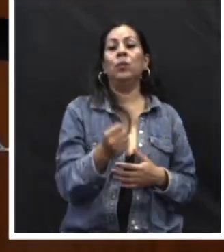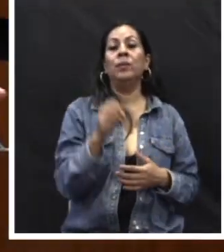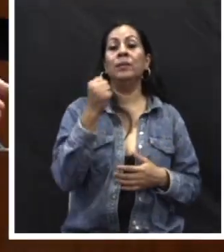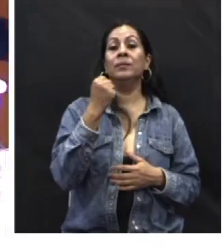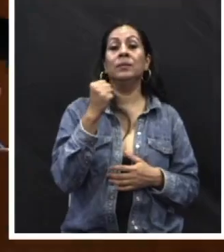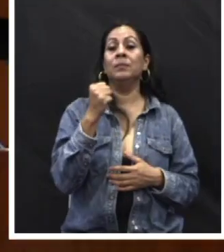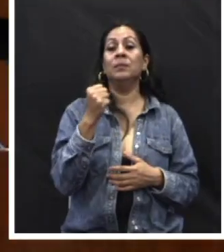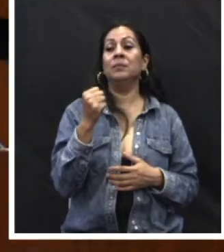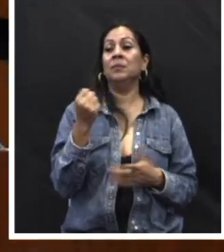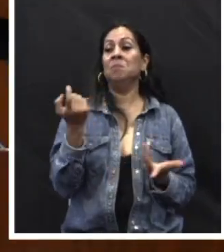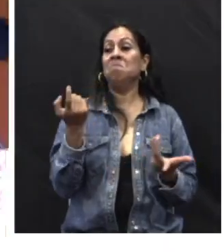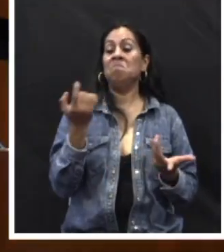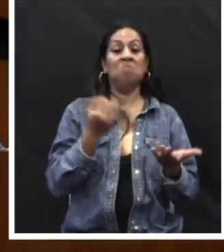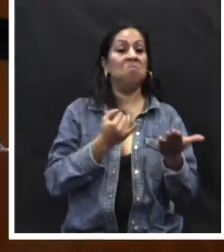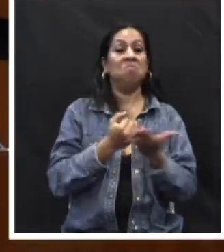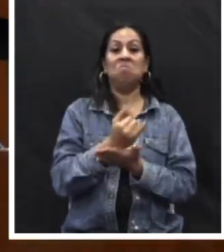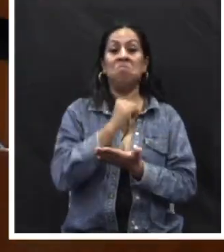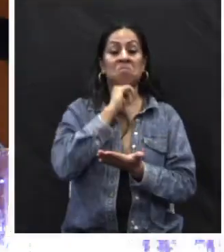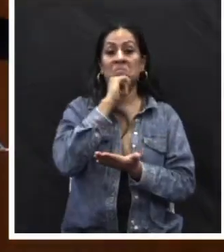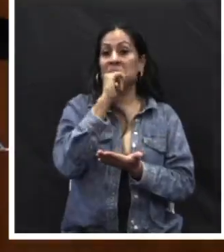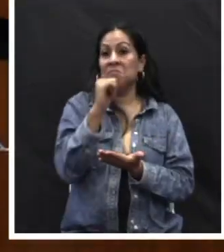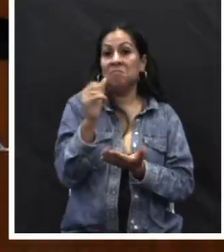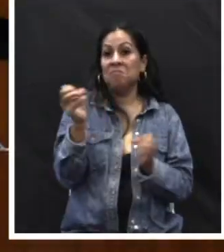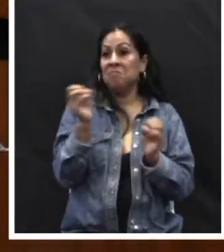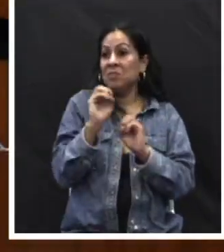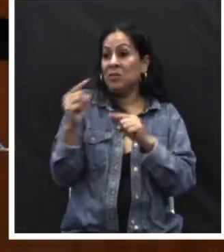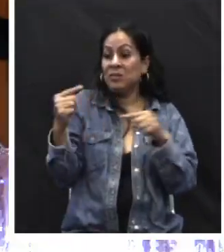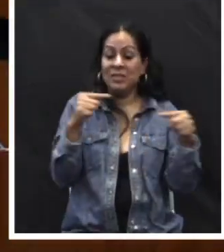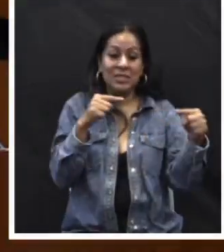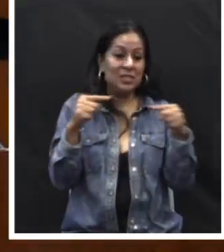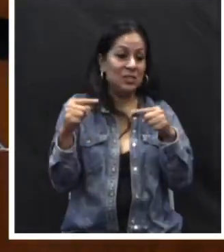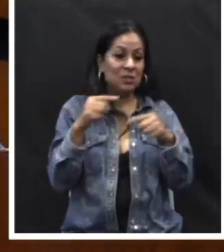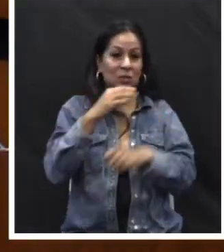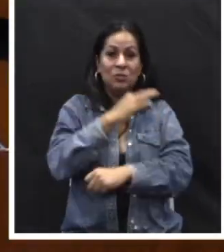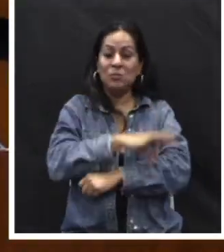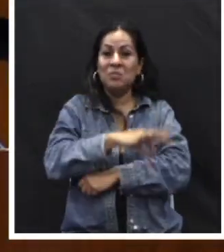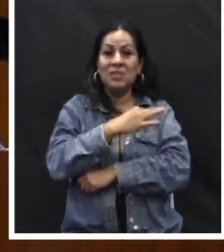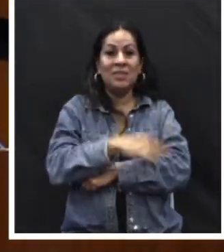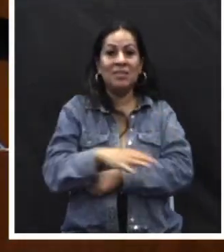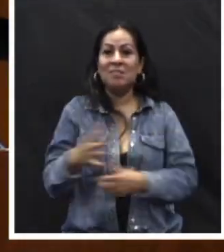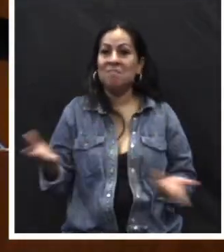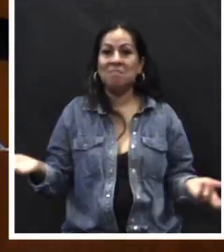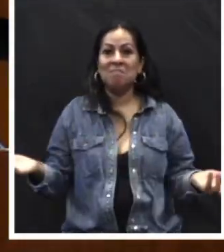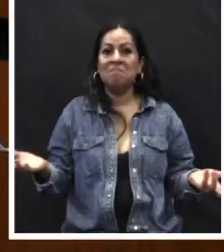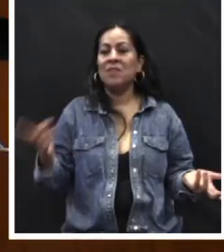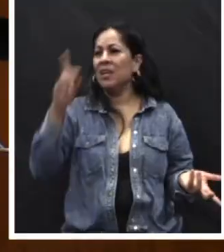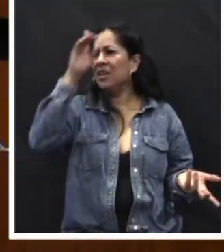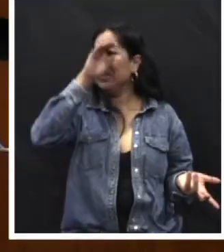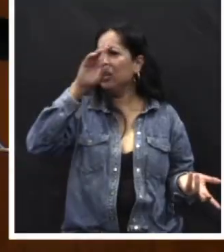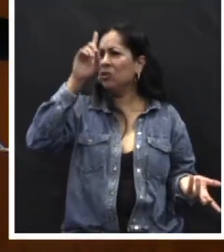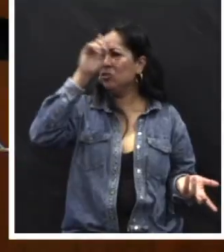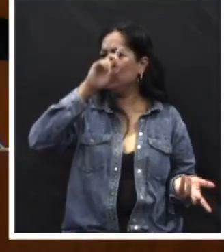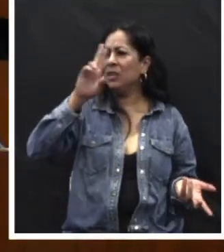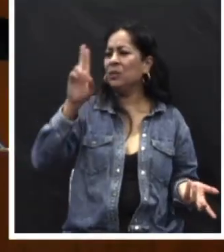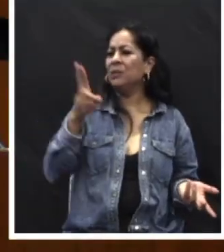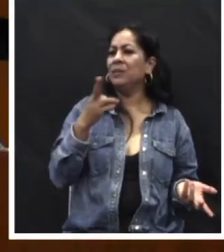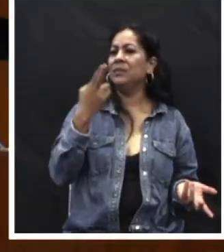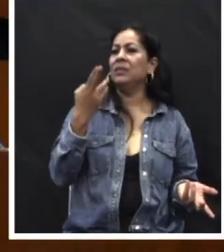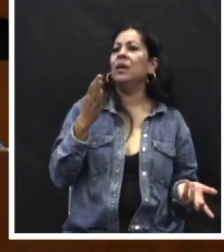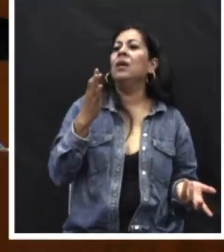septiembre no se leyó el dictamen, no se discutieron los transitorios, y el Consejo